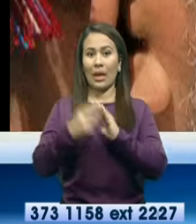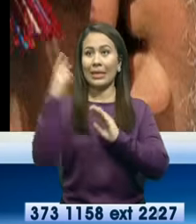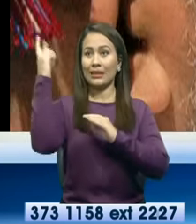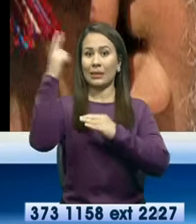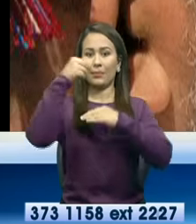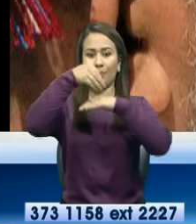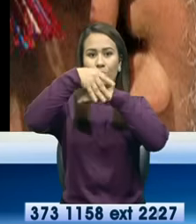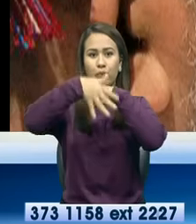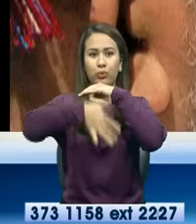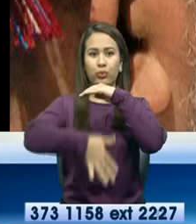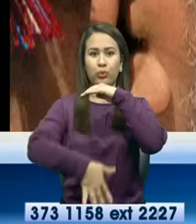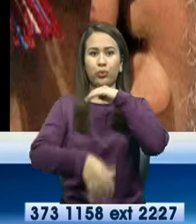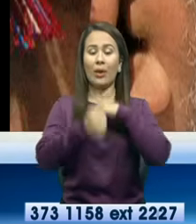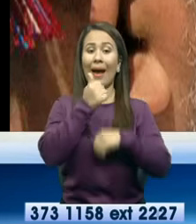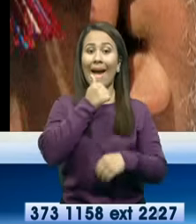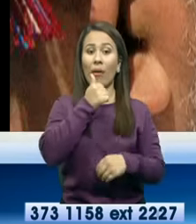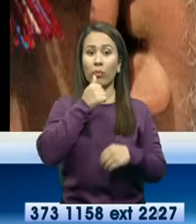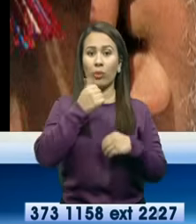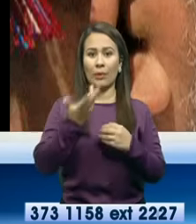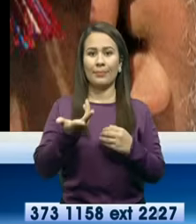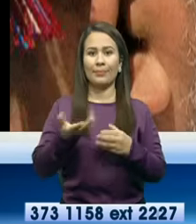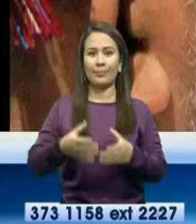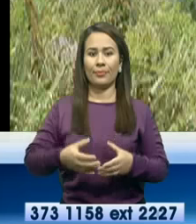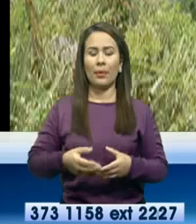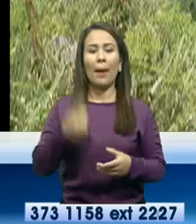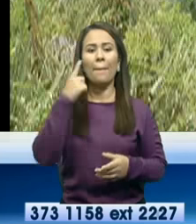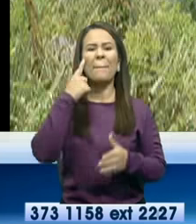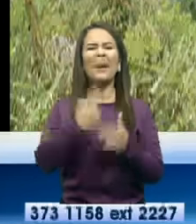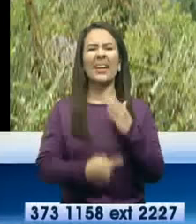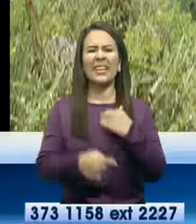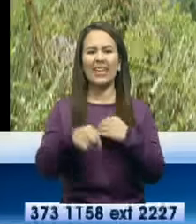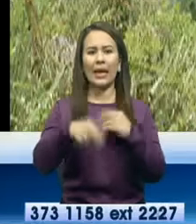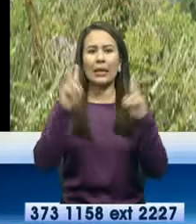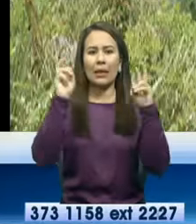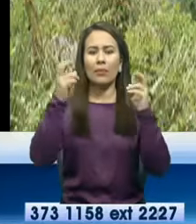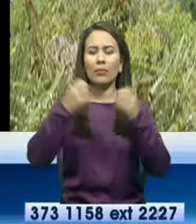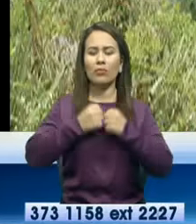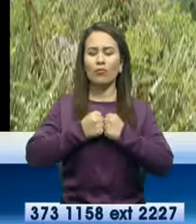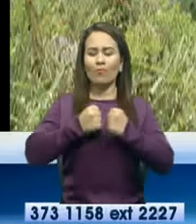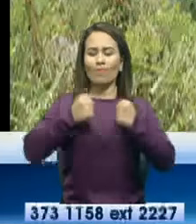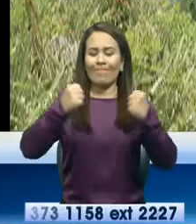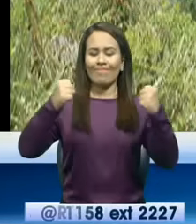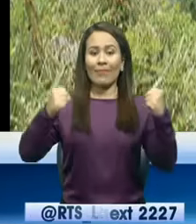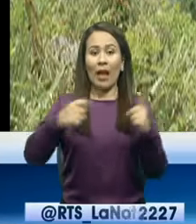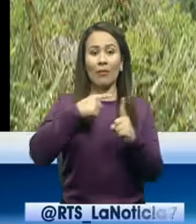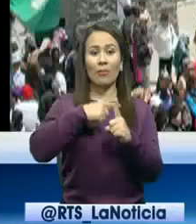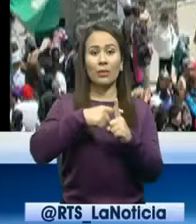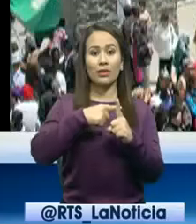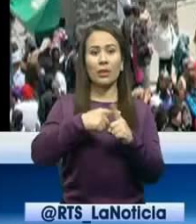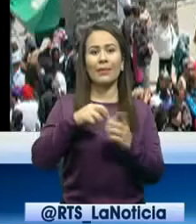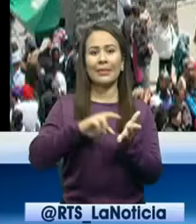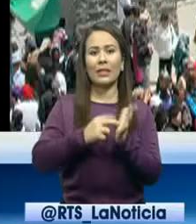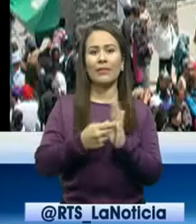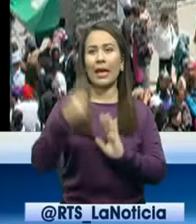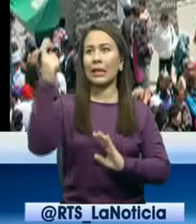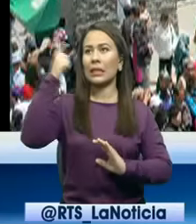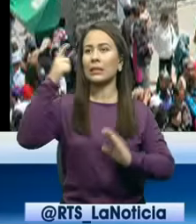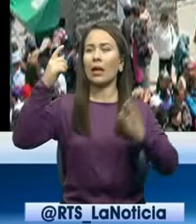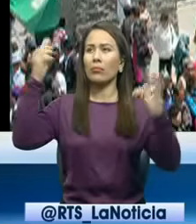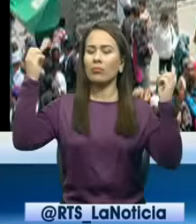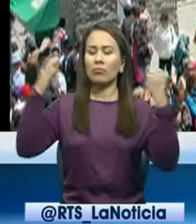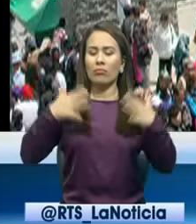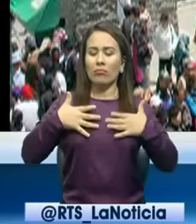agua. Es para poner energía, porque las fiestas de Inti Raymi necesita mucha